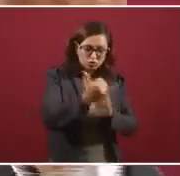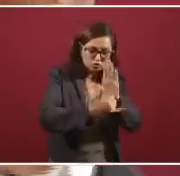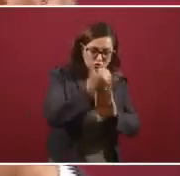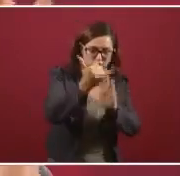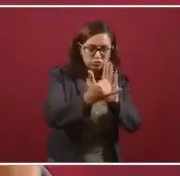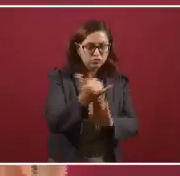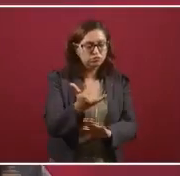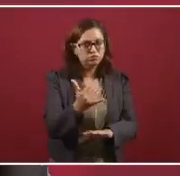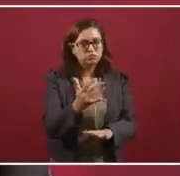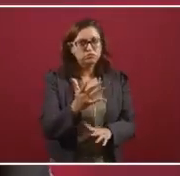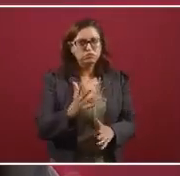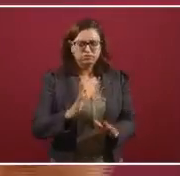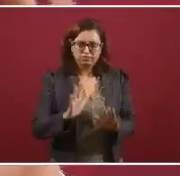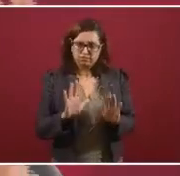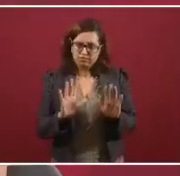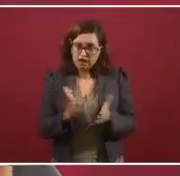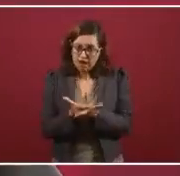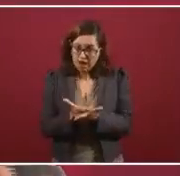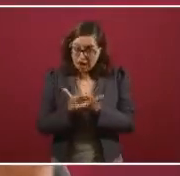de transporte,